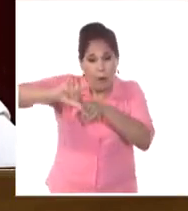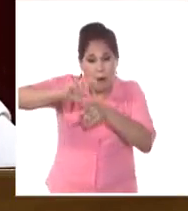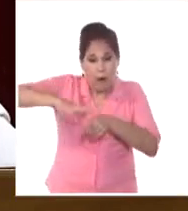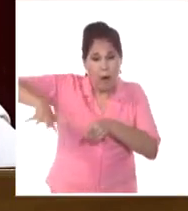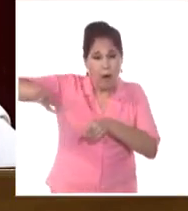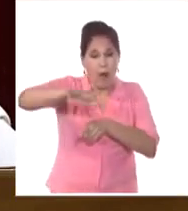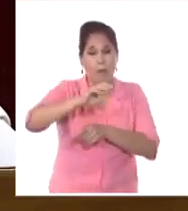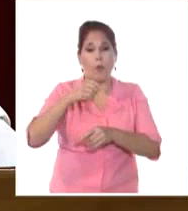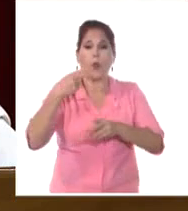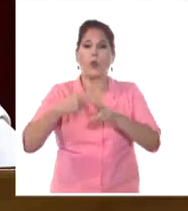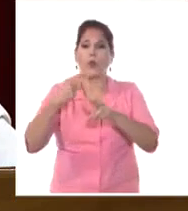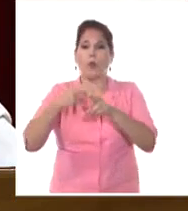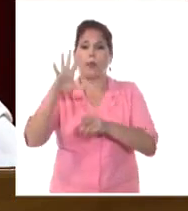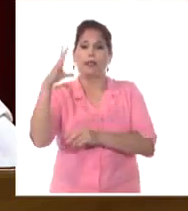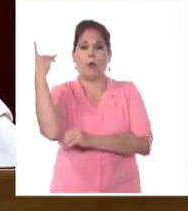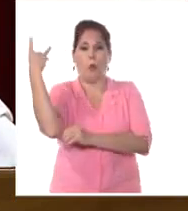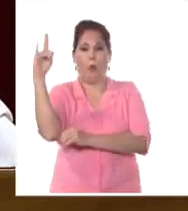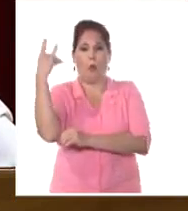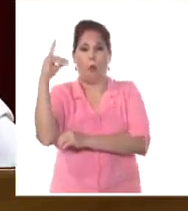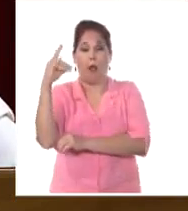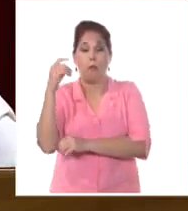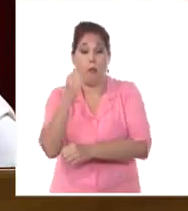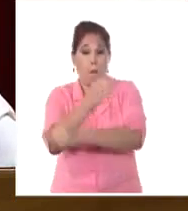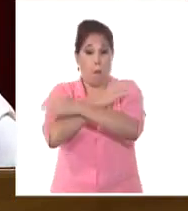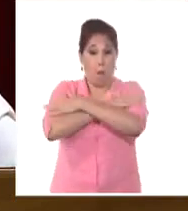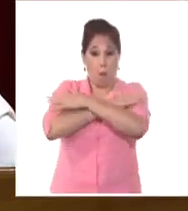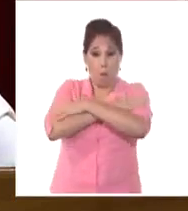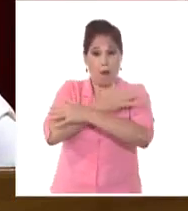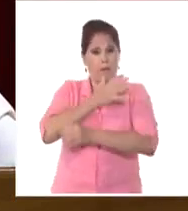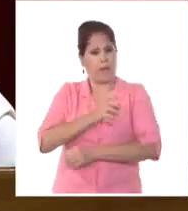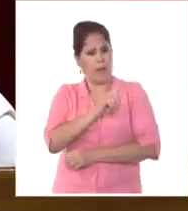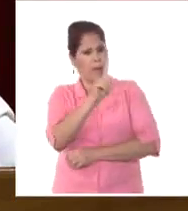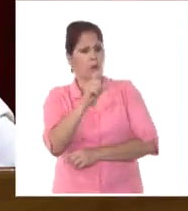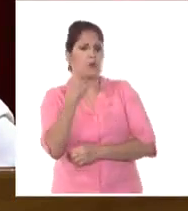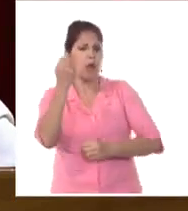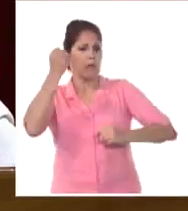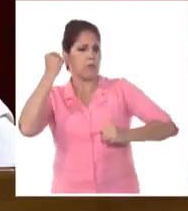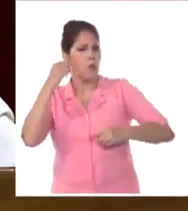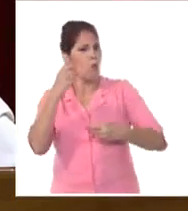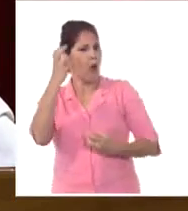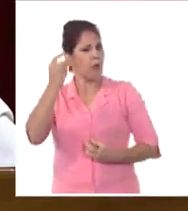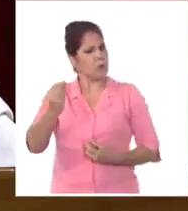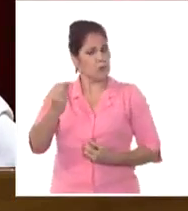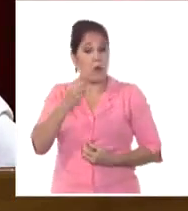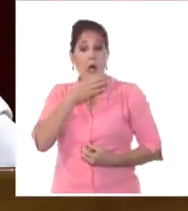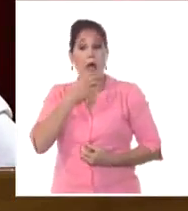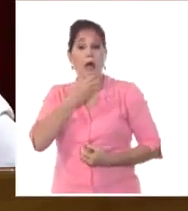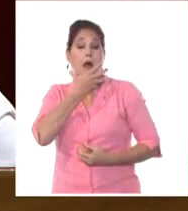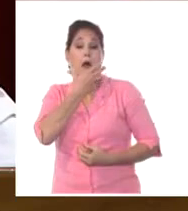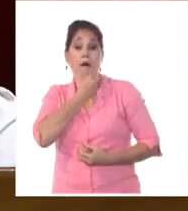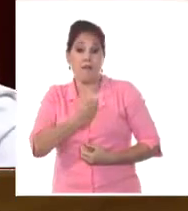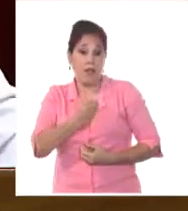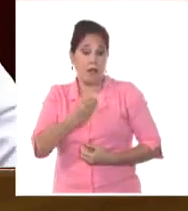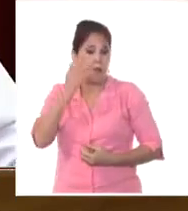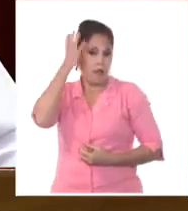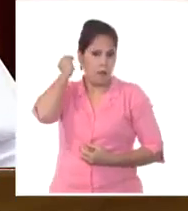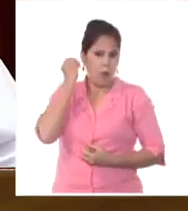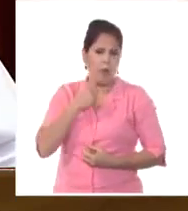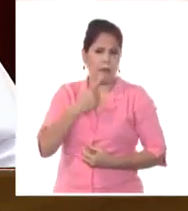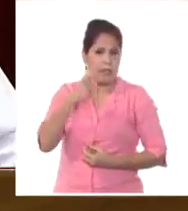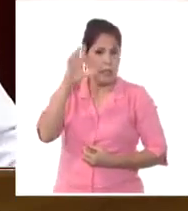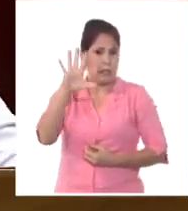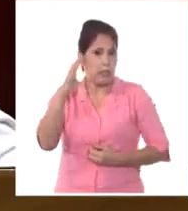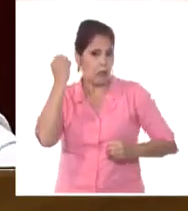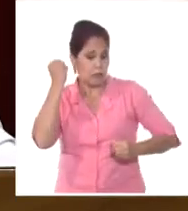como Cinco Palmas. Se abrazan y Fidel pregunta cuántos fusiles traen. Y Raúl responde que 5. Y dice